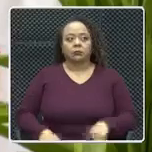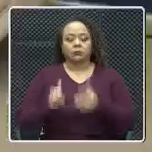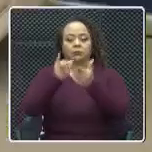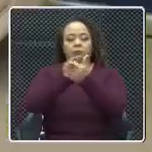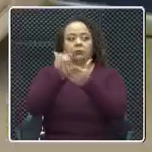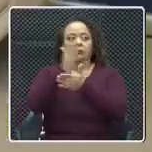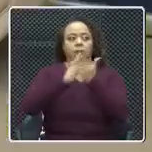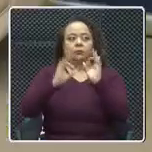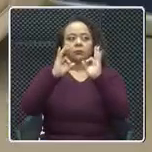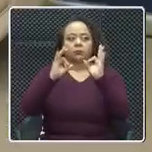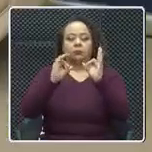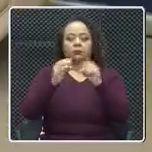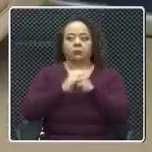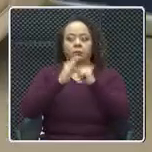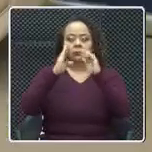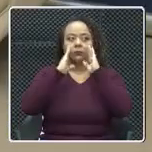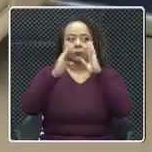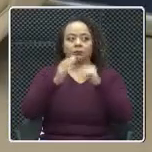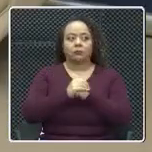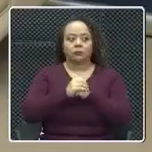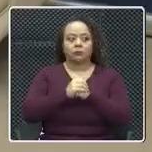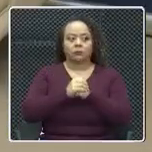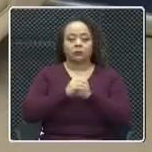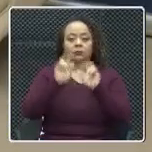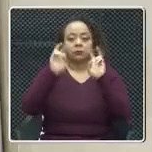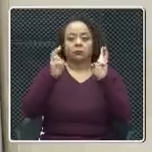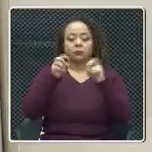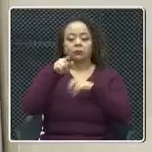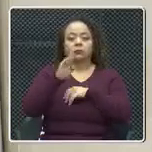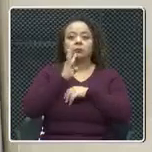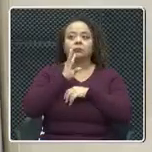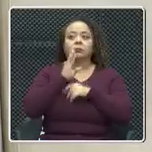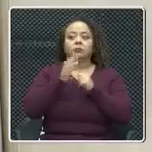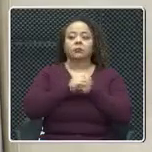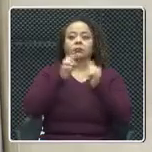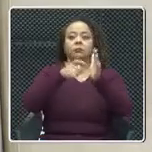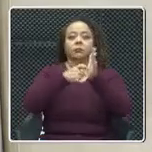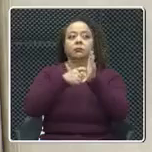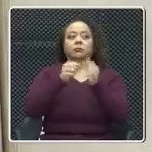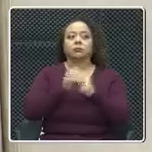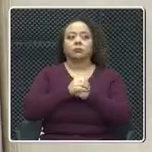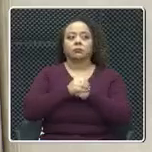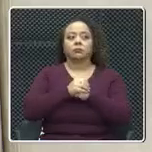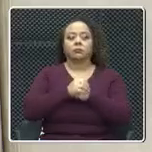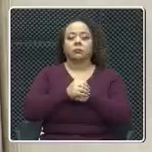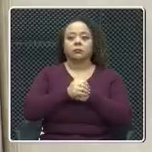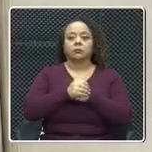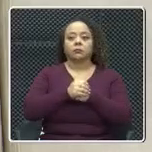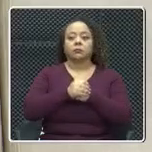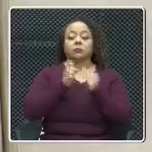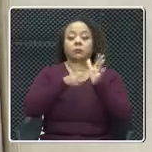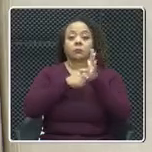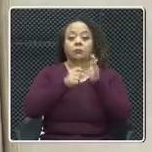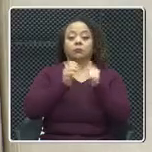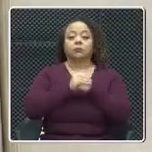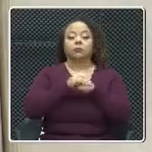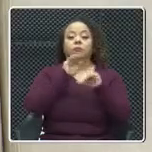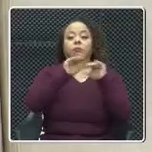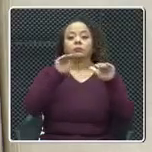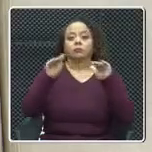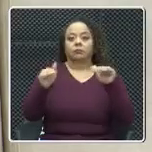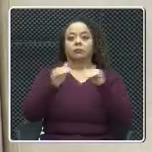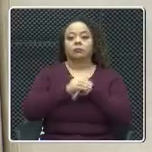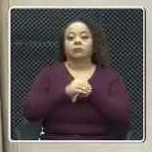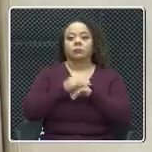bien, digamos, abordado. El tema es que él habla de requisitos. El Ajá. requisito es el aviso de accidente complementado, tal